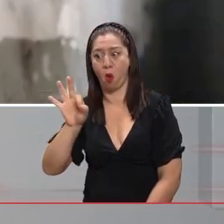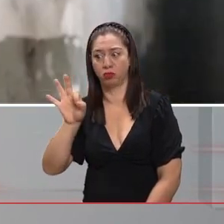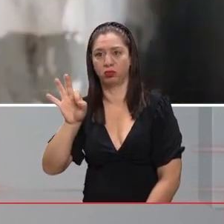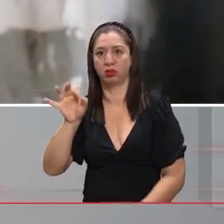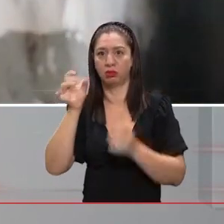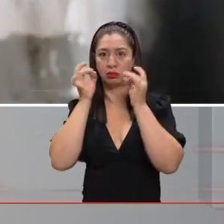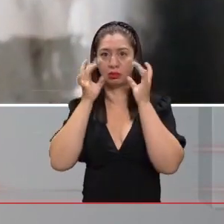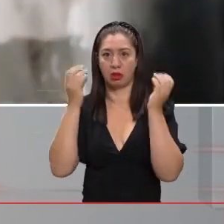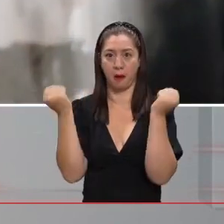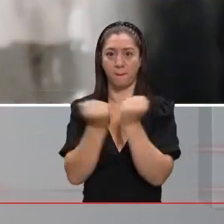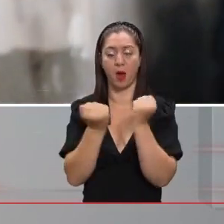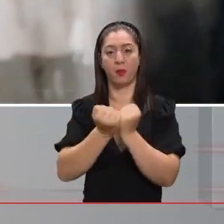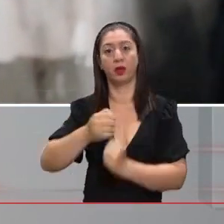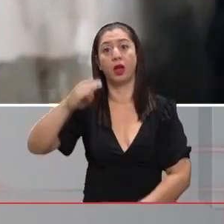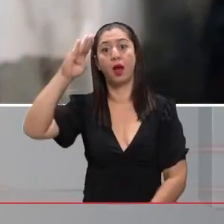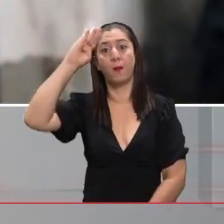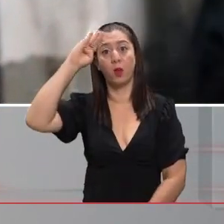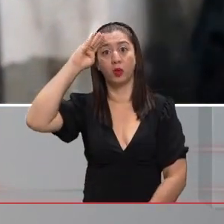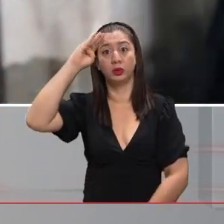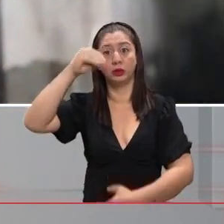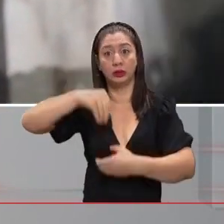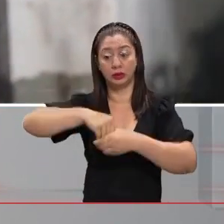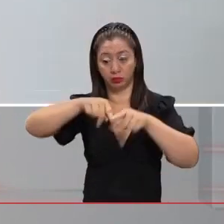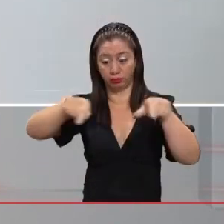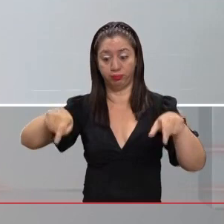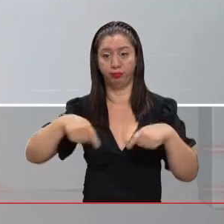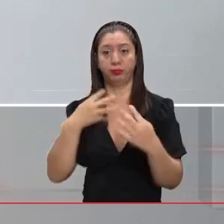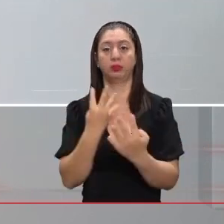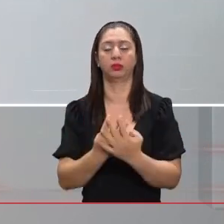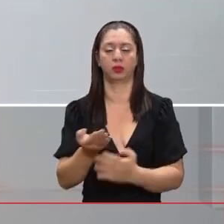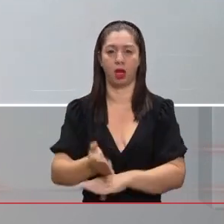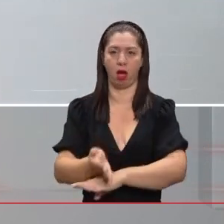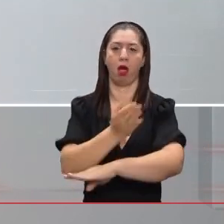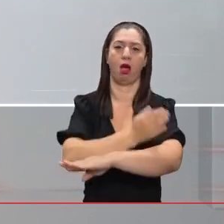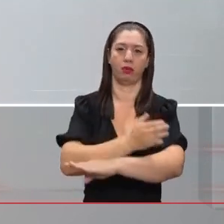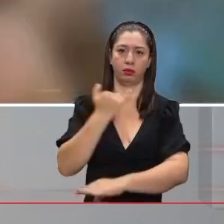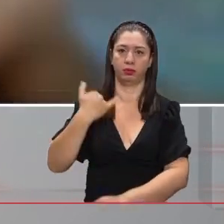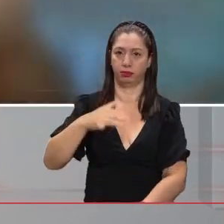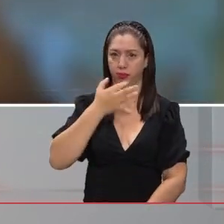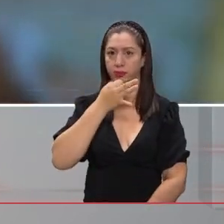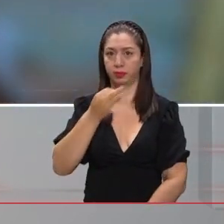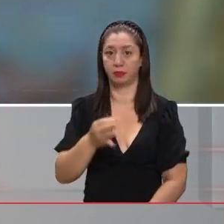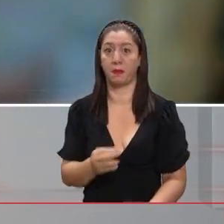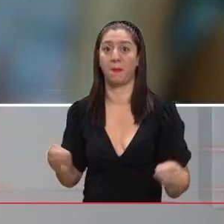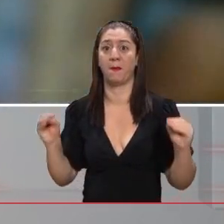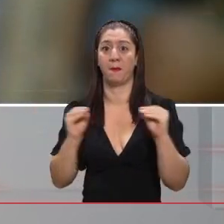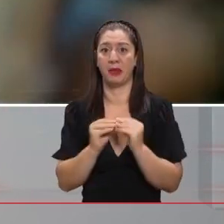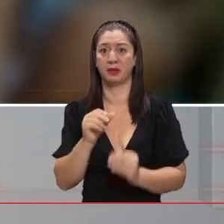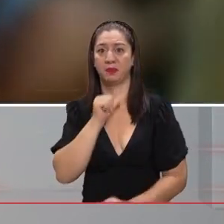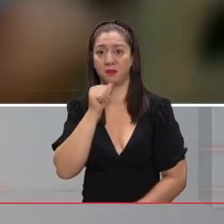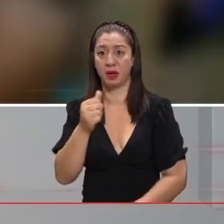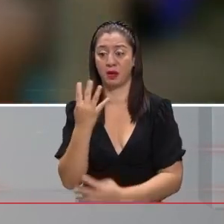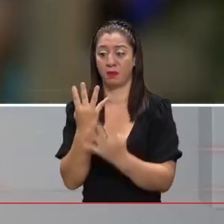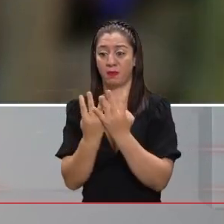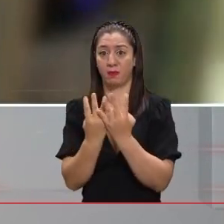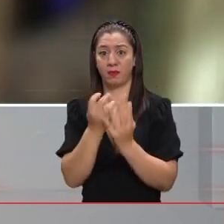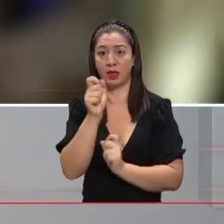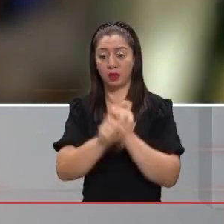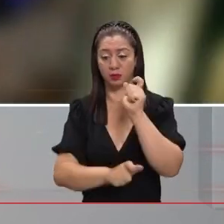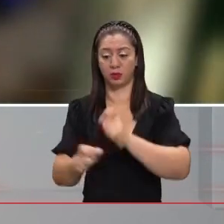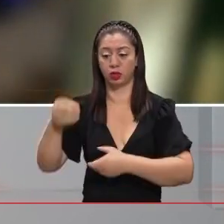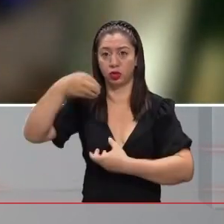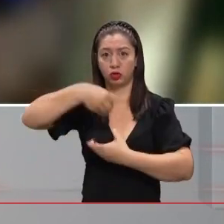477% en las estaciones de policía. Ya lo hemos denunciado precisamente en Telepacífico Noticias, Gigi. A esto se suma que los privados de la libertad